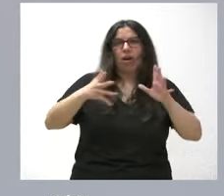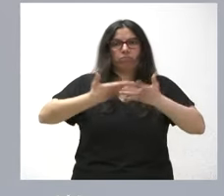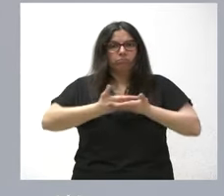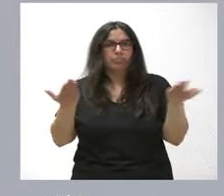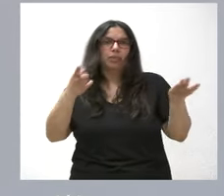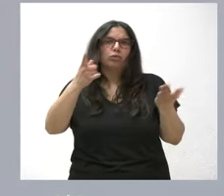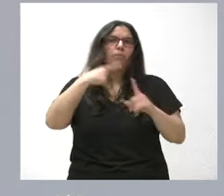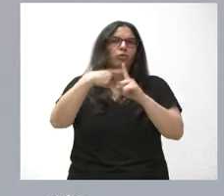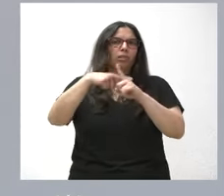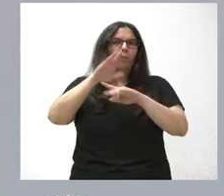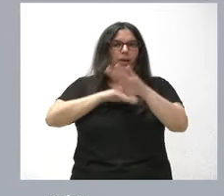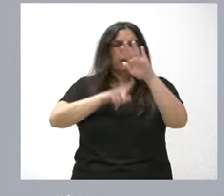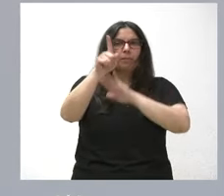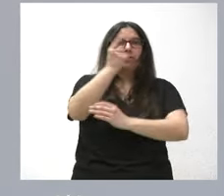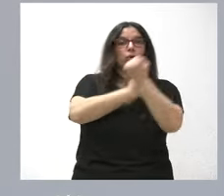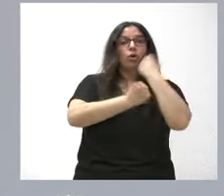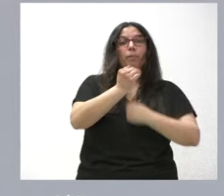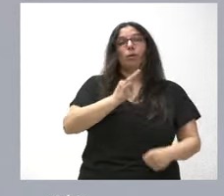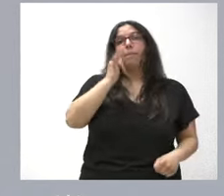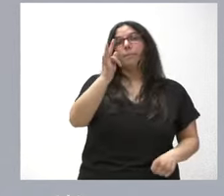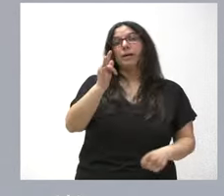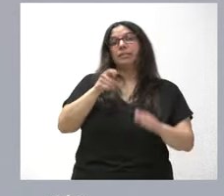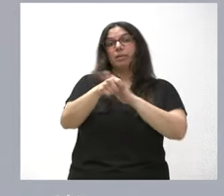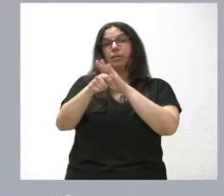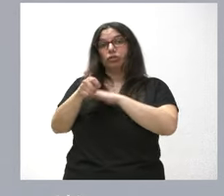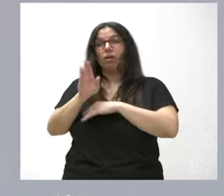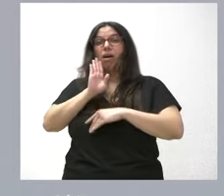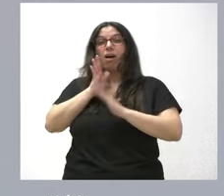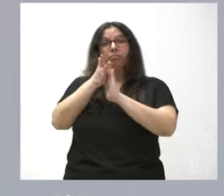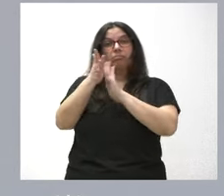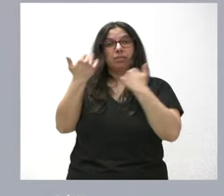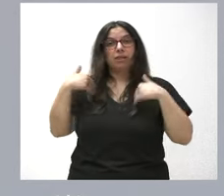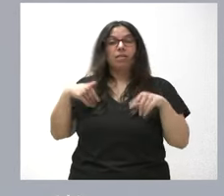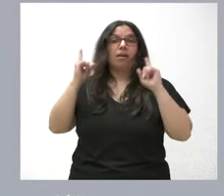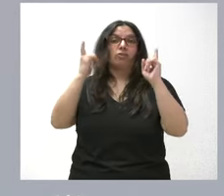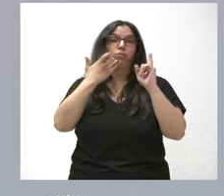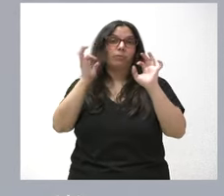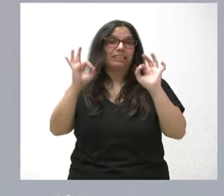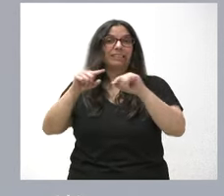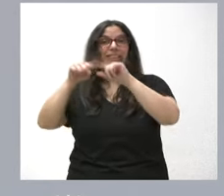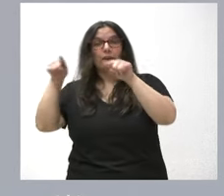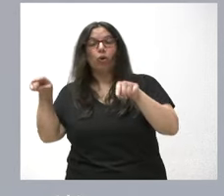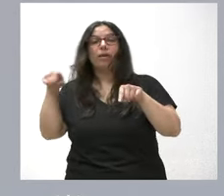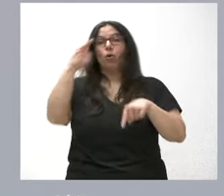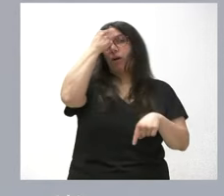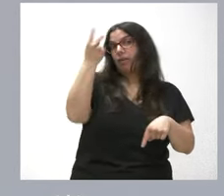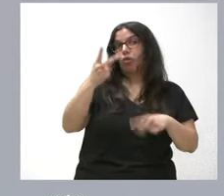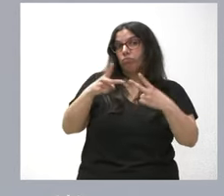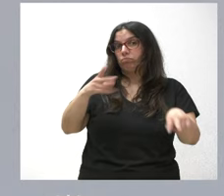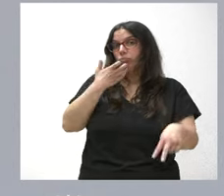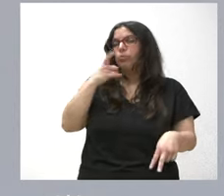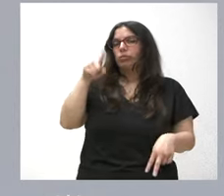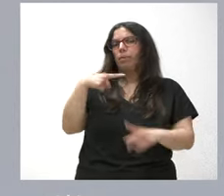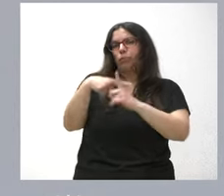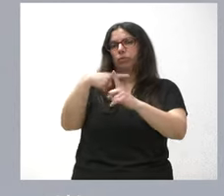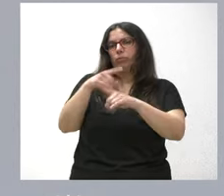crecimiento económico. Y si a este crecimiento económico unimos estas inversiones que les he citado muy expresamente en el caso de Segovia y en el caso de Ávila, pues creo que también es positivo